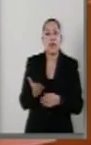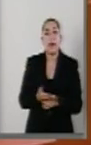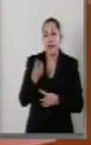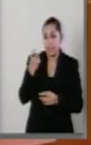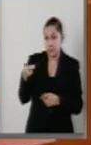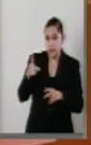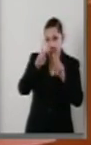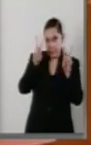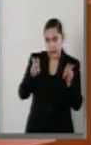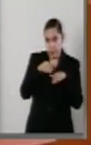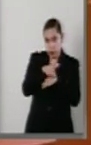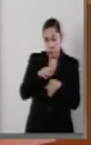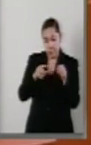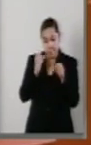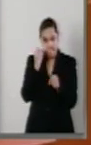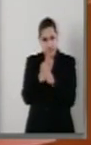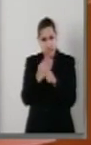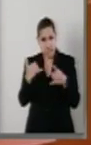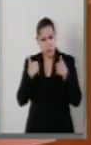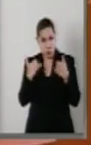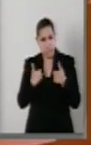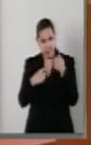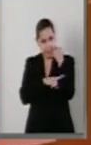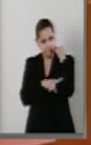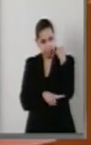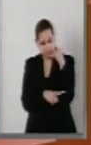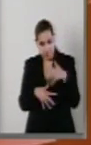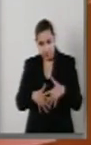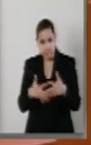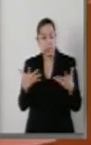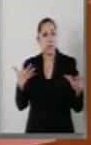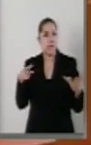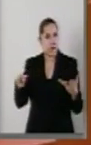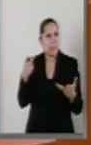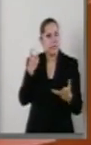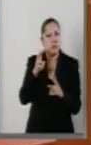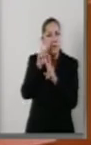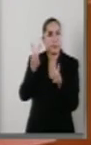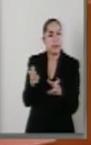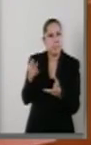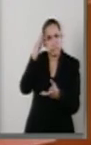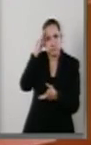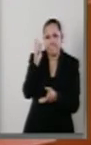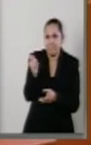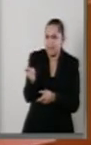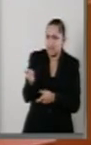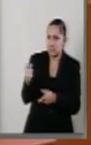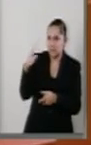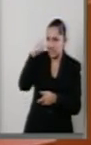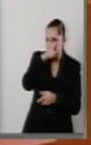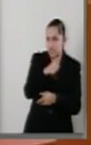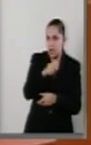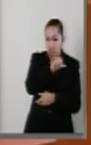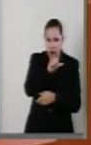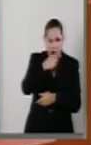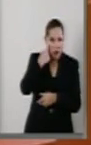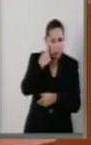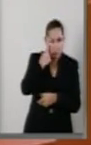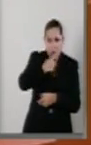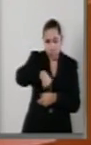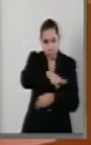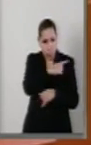alto. La evidencia muestra que los hijos de padres que tuvieron un embarazo adolescente son más proclives